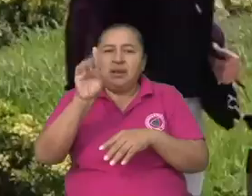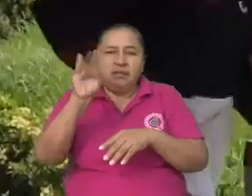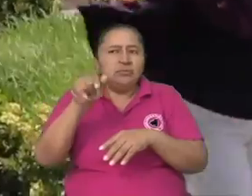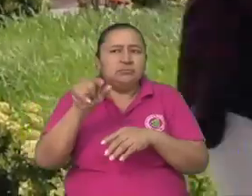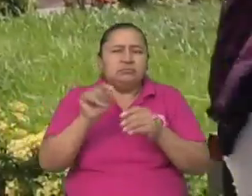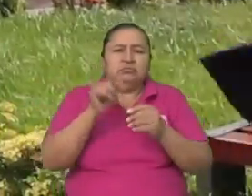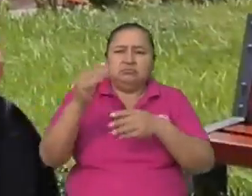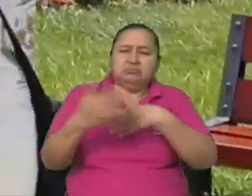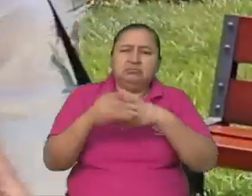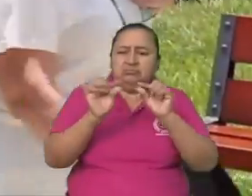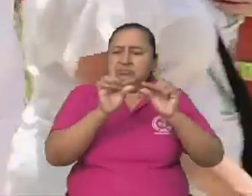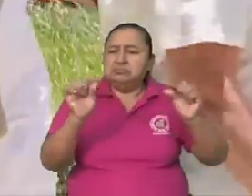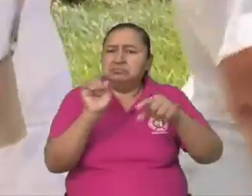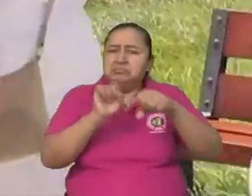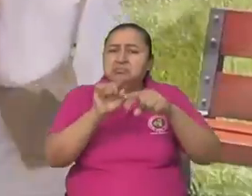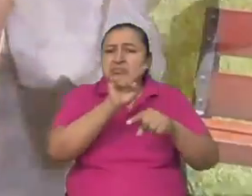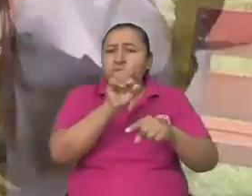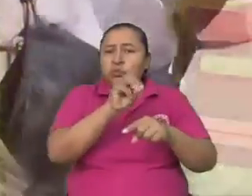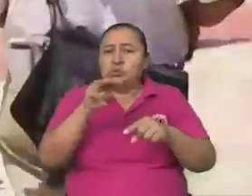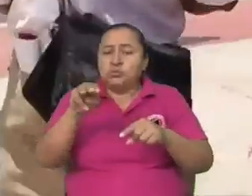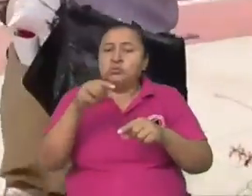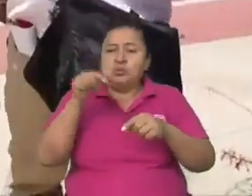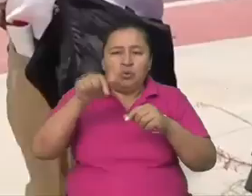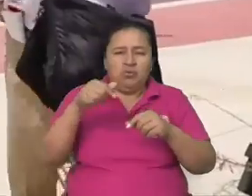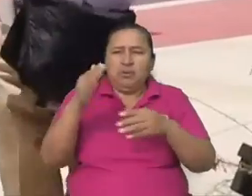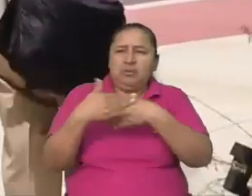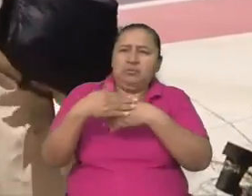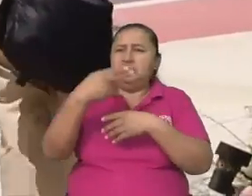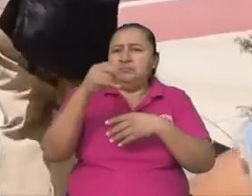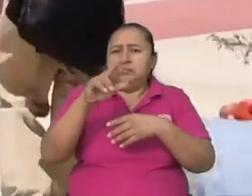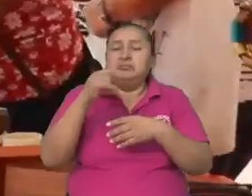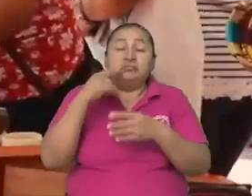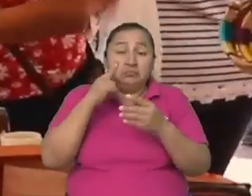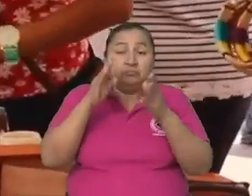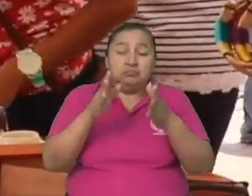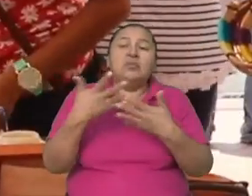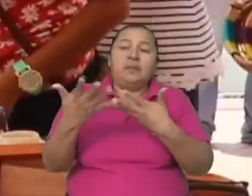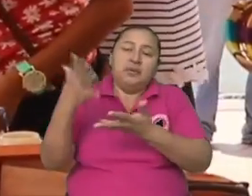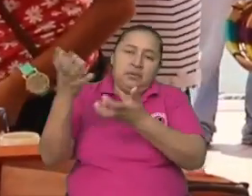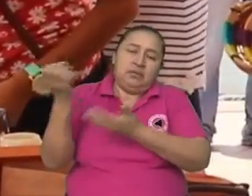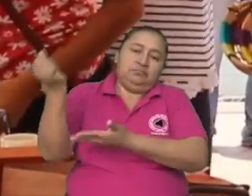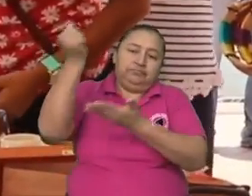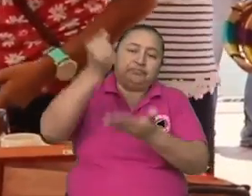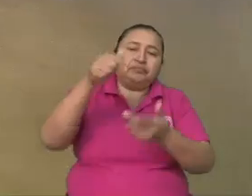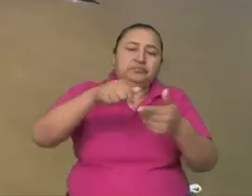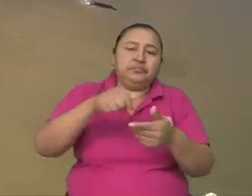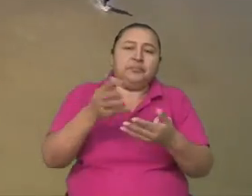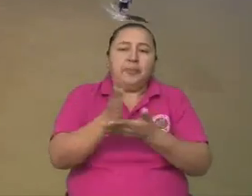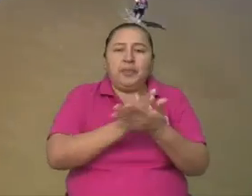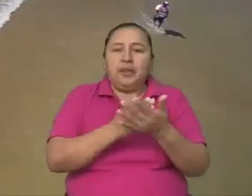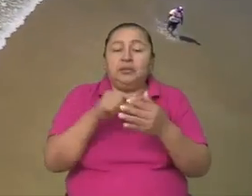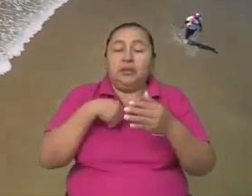hoy lo iban a mandar a Henry para que esté pendiente. Ellos quieren también invertir en